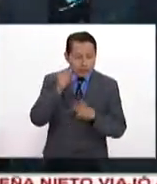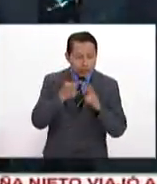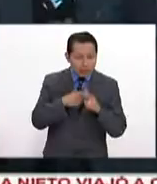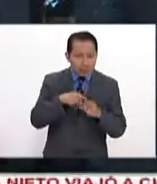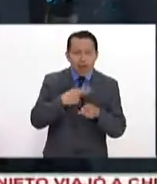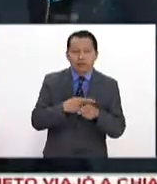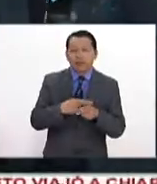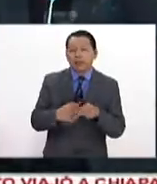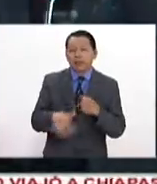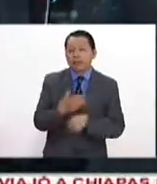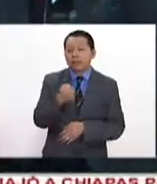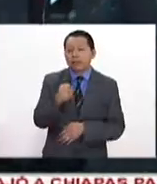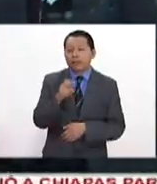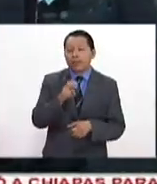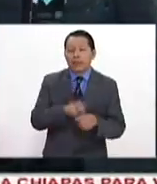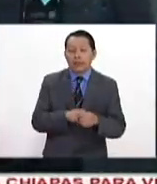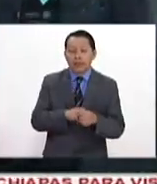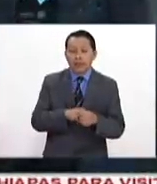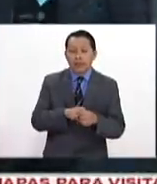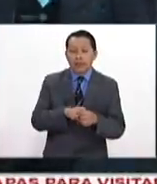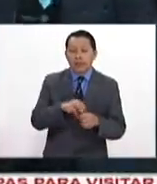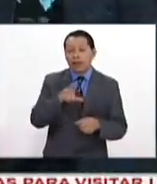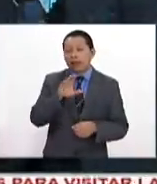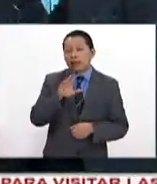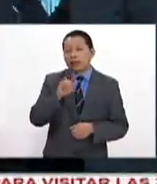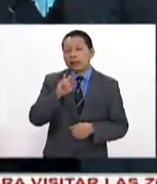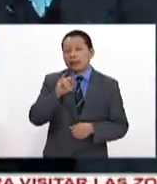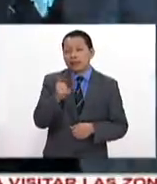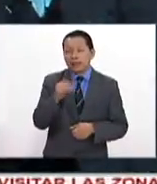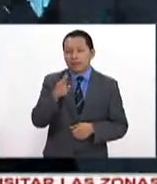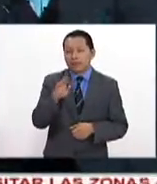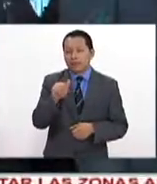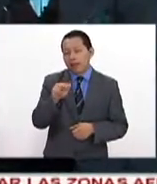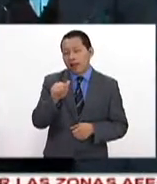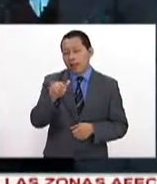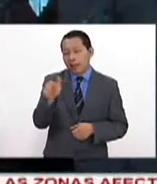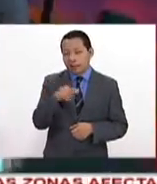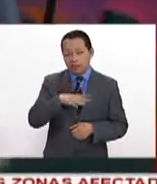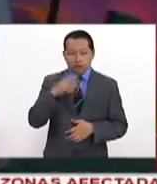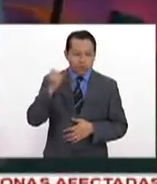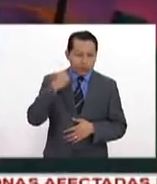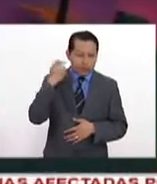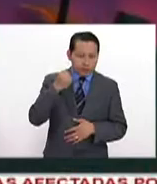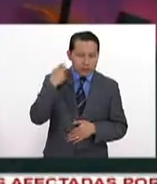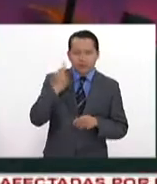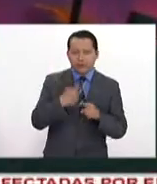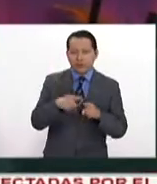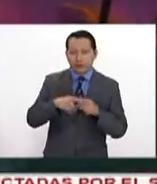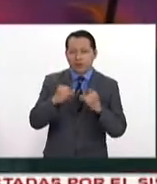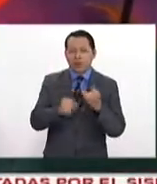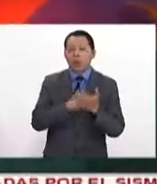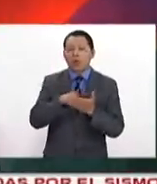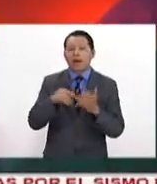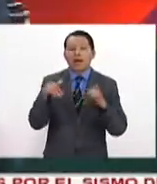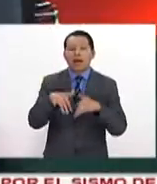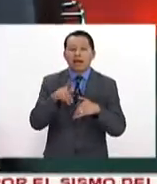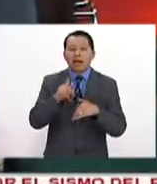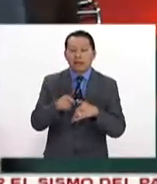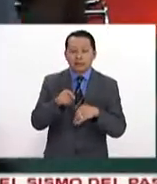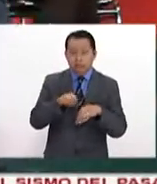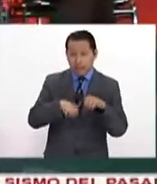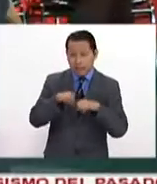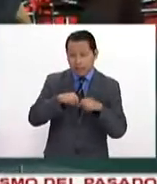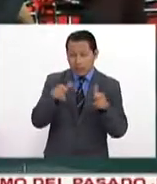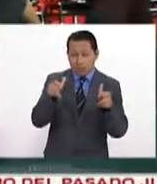hasta el 15 de septiembre en el Centro Citibanamex. En este encuentro hay conferencias magistrales y un pabellón donde micro, pequeños y